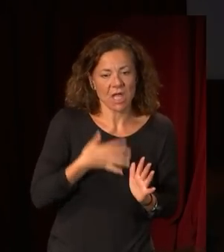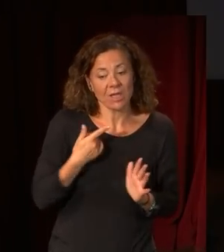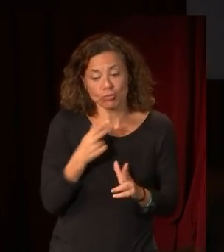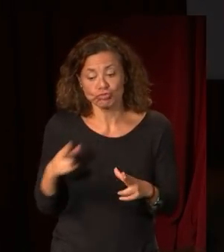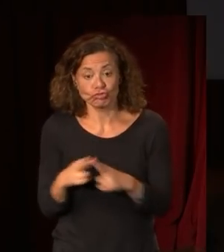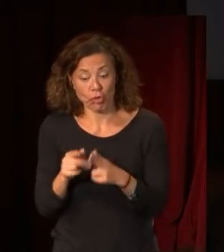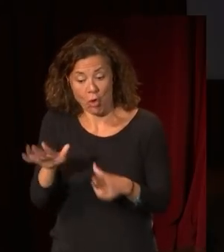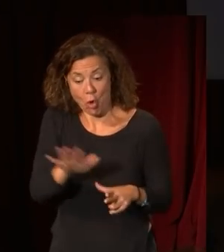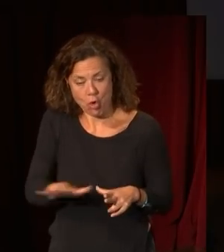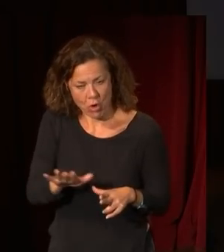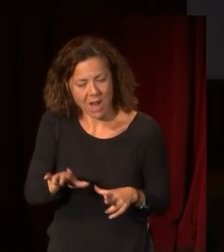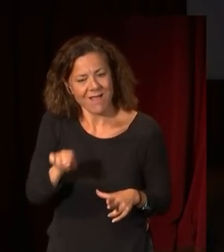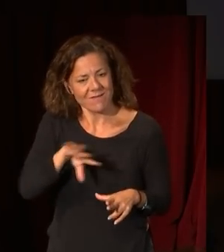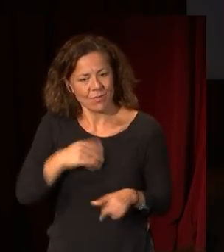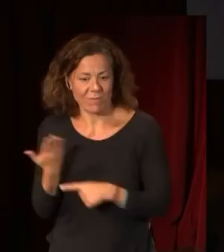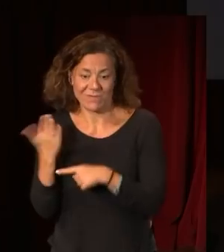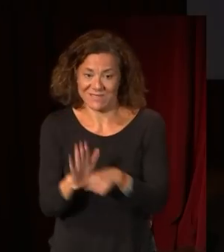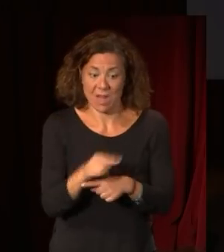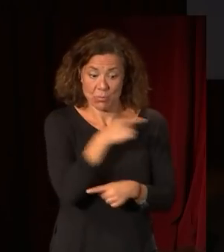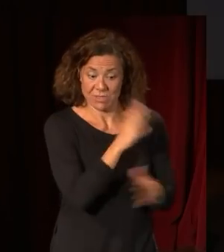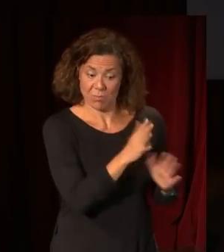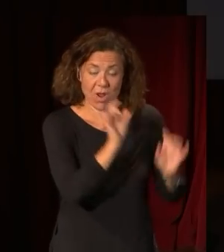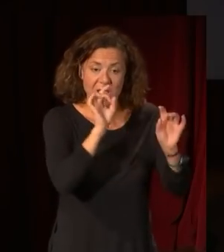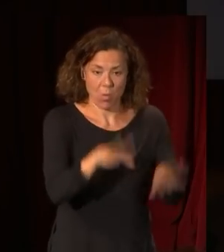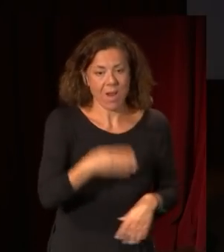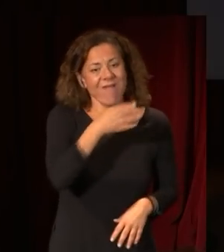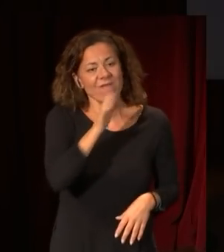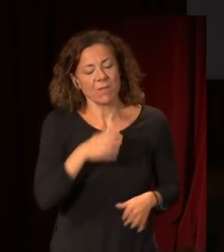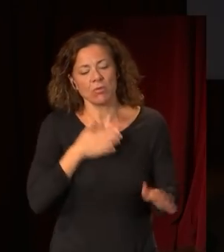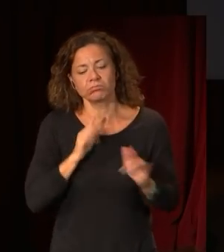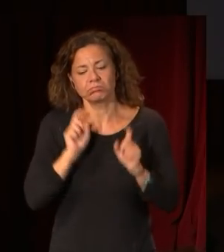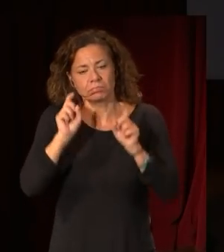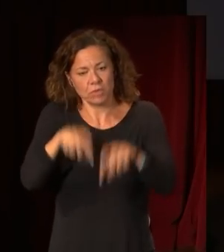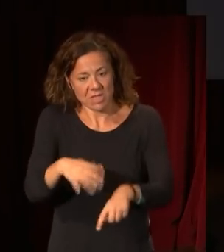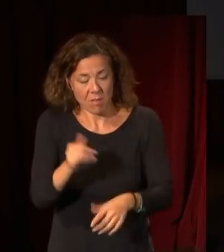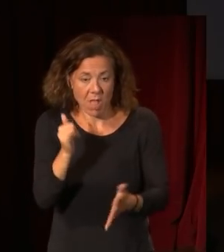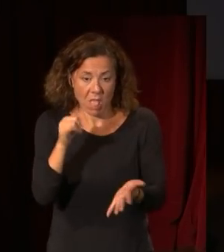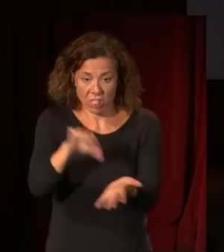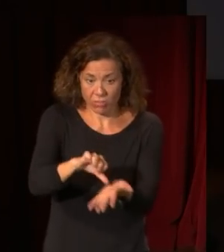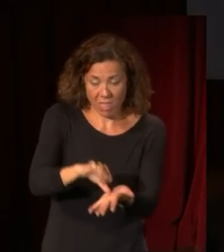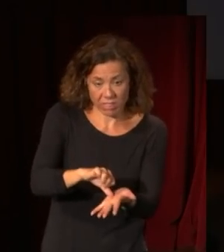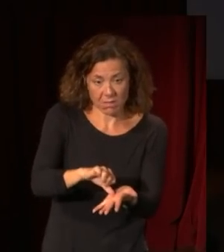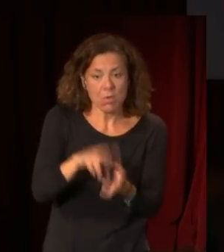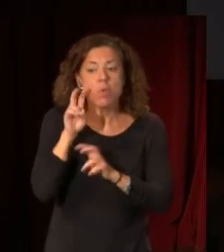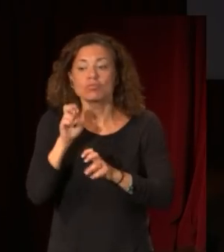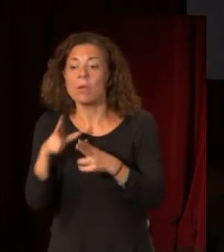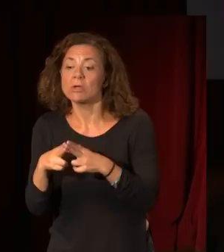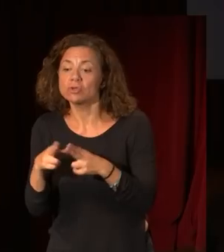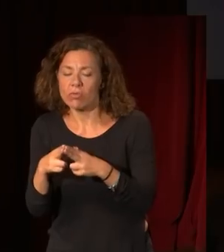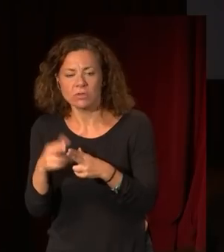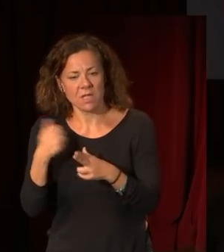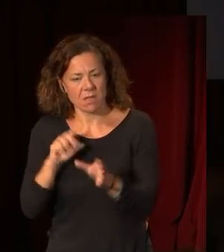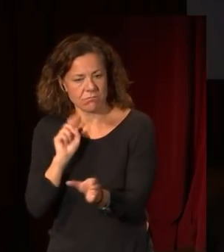socio local para poder presentarse lo mismo bermejo llegaba a una ciudad y buscaba un socio lo cierto es que